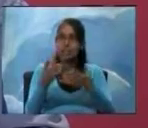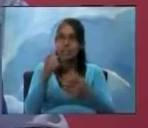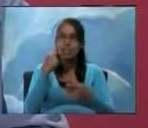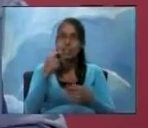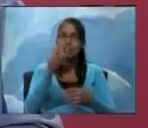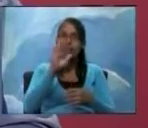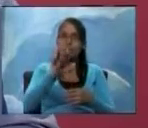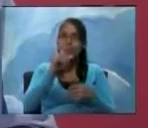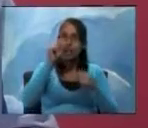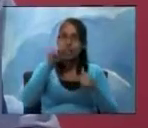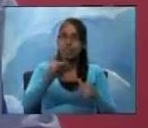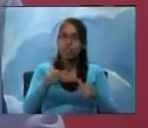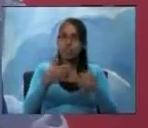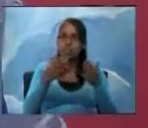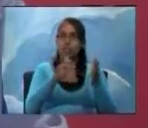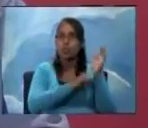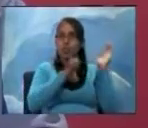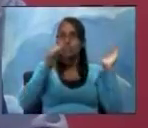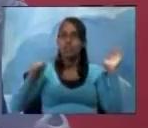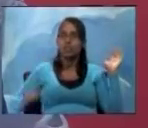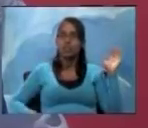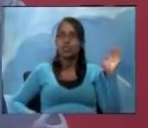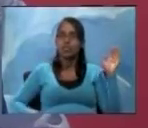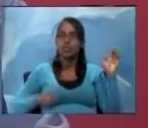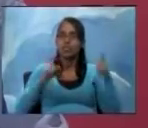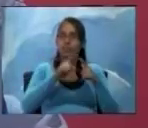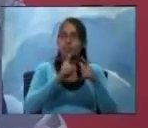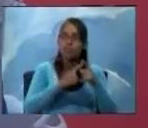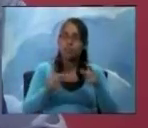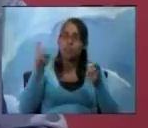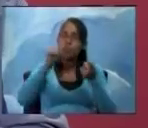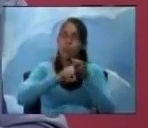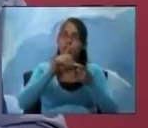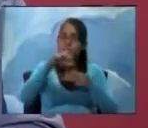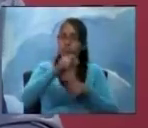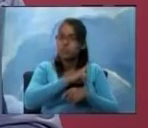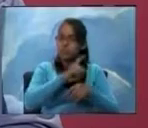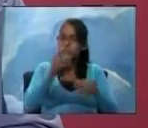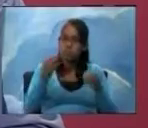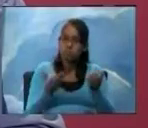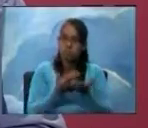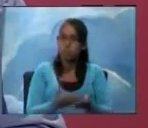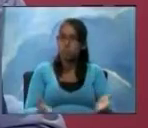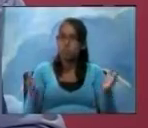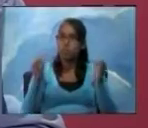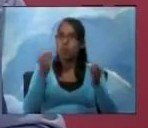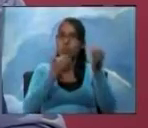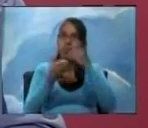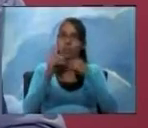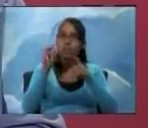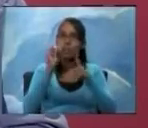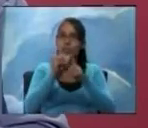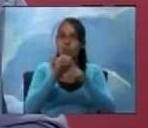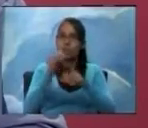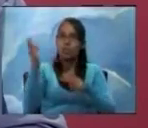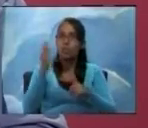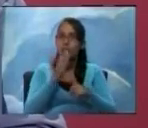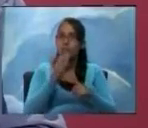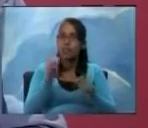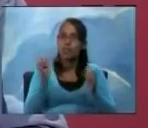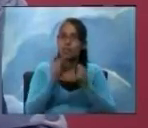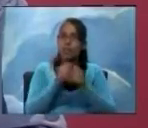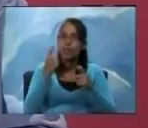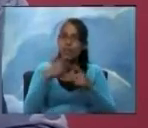así, esto se lo mandó el Señor. Mi esposa compró un mercadito y la llamó por la cerca y la llamó y ella viene con